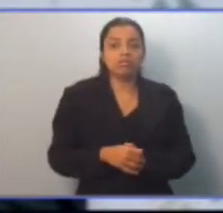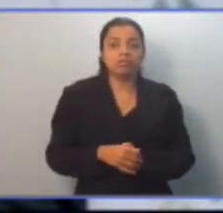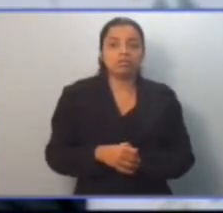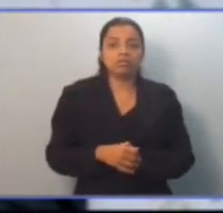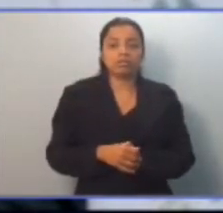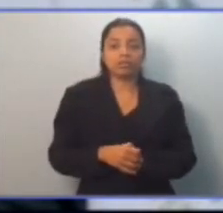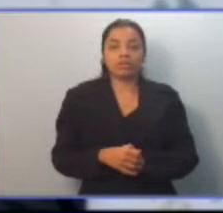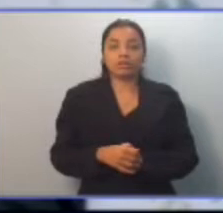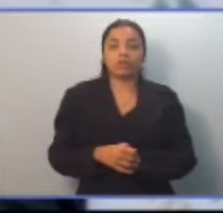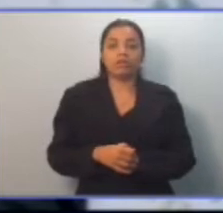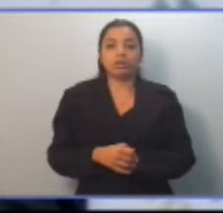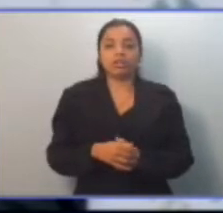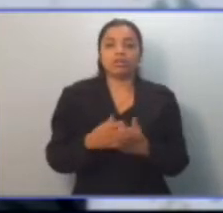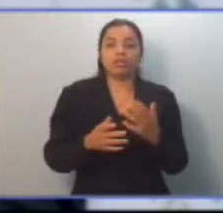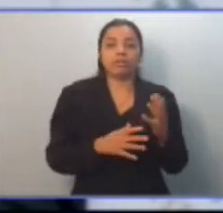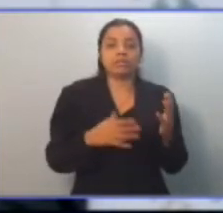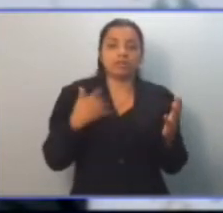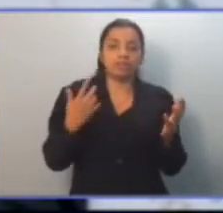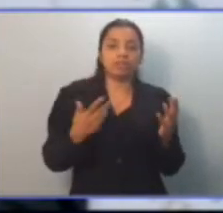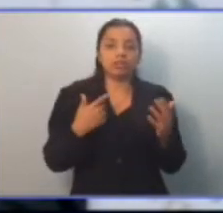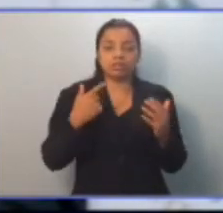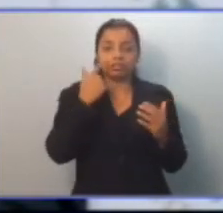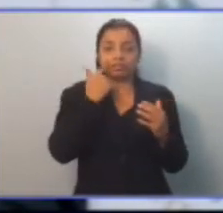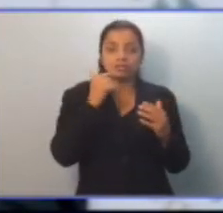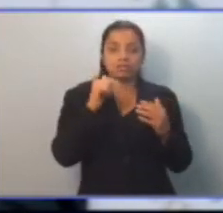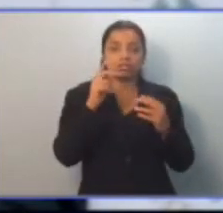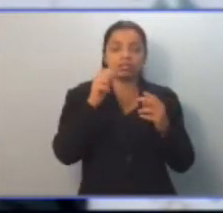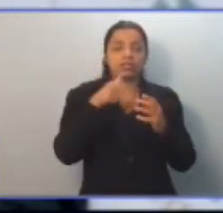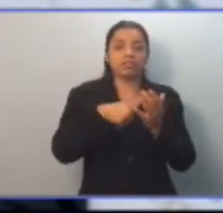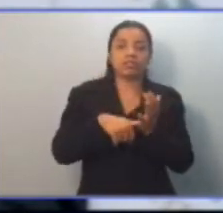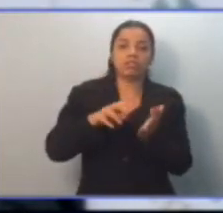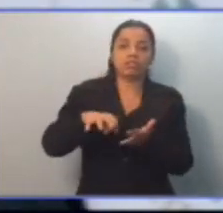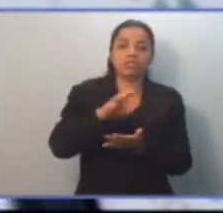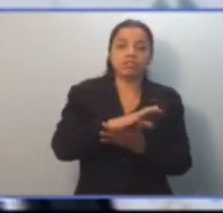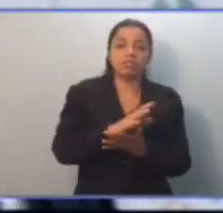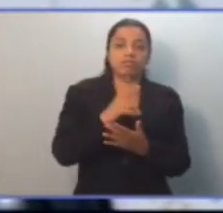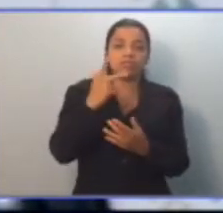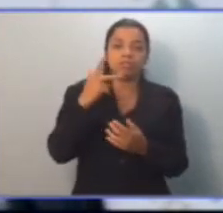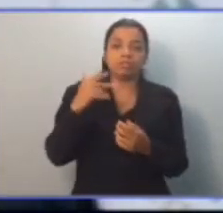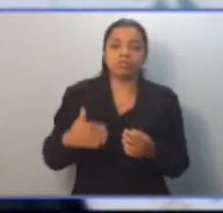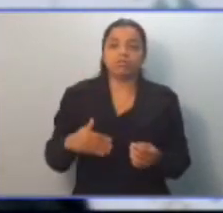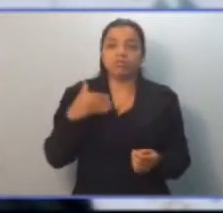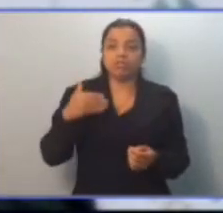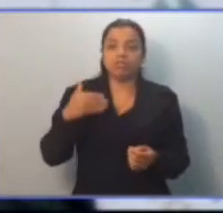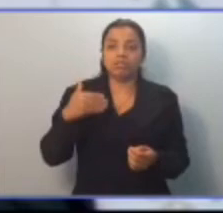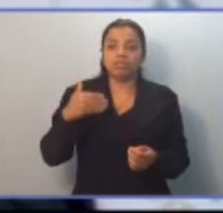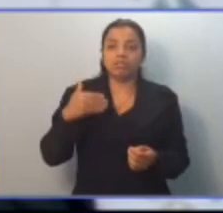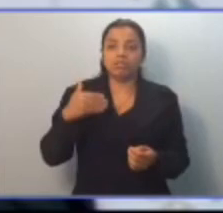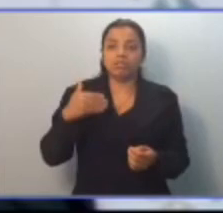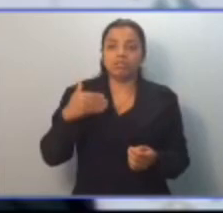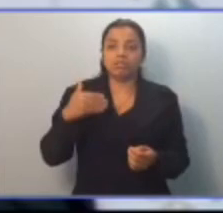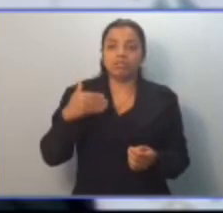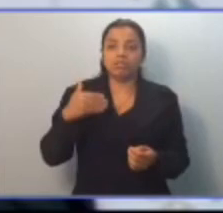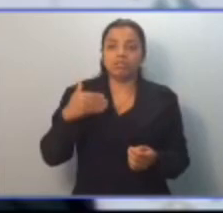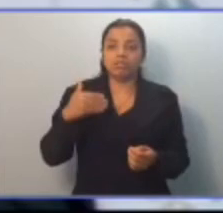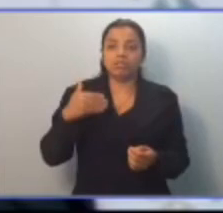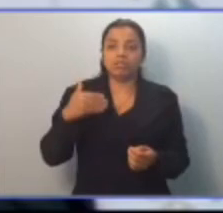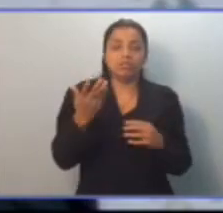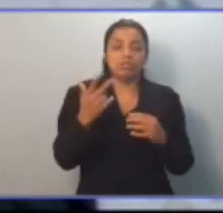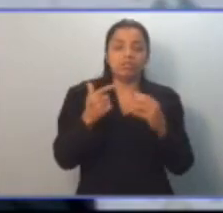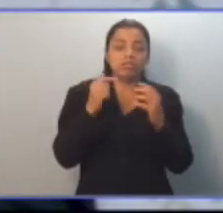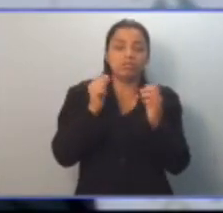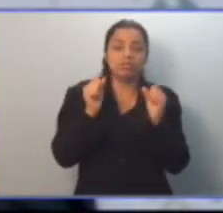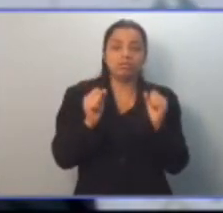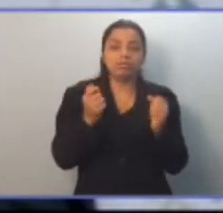quedando precisamente como juez titular en ese referido municipio por 3 años. Luego participo para ascender a